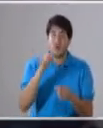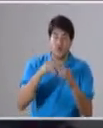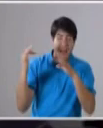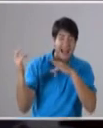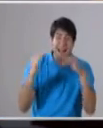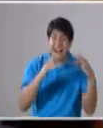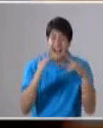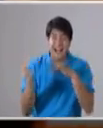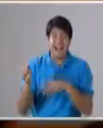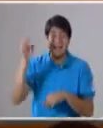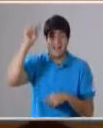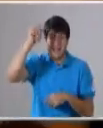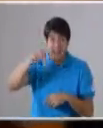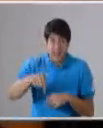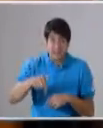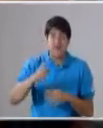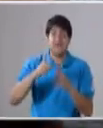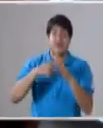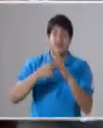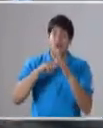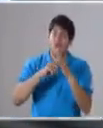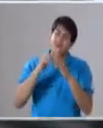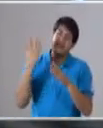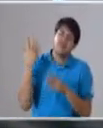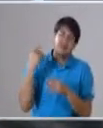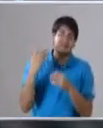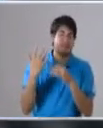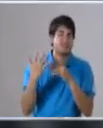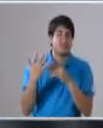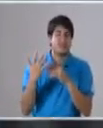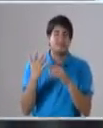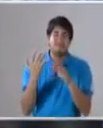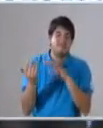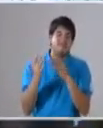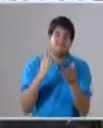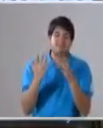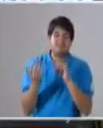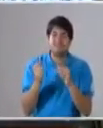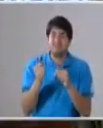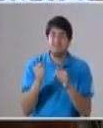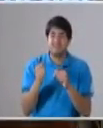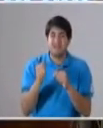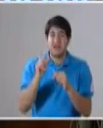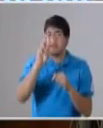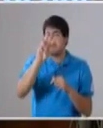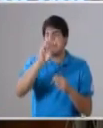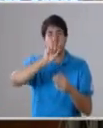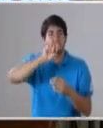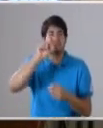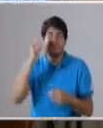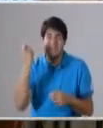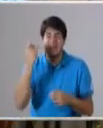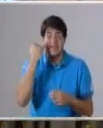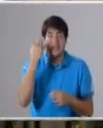guerra que acaba de empezar hace, qué sé yo, un par de meses en